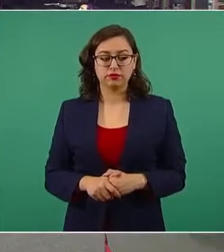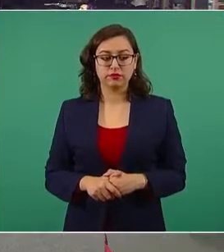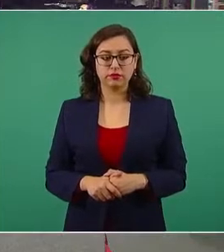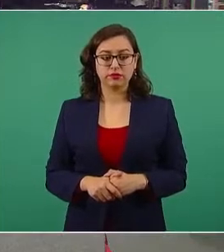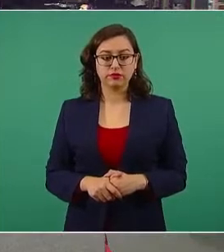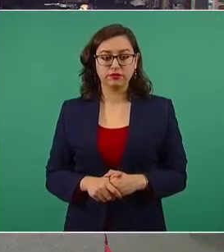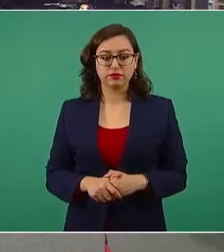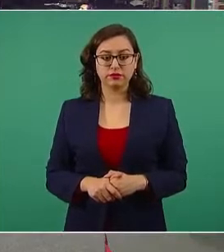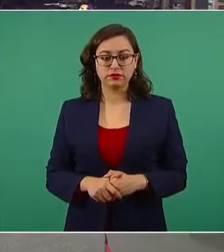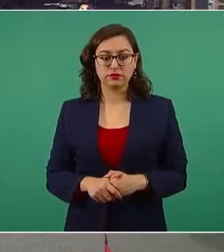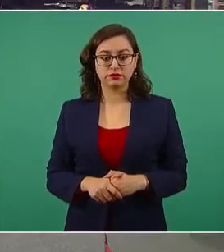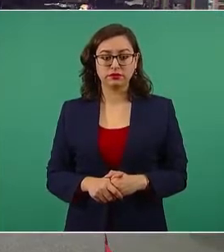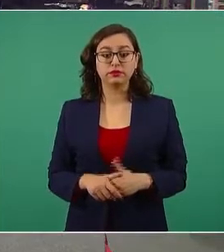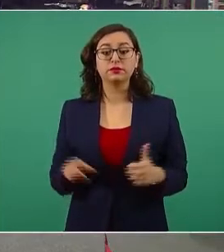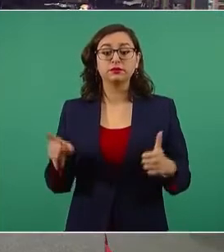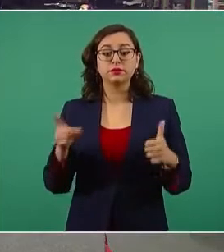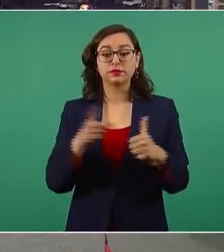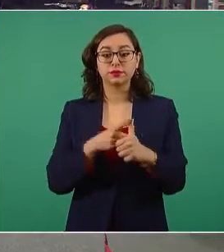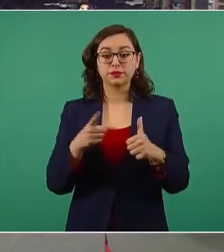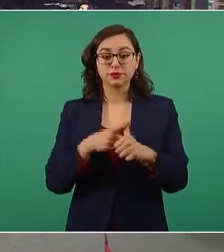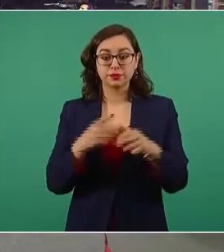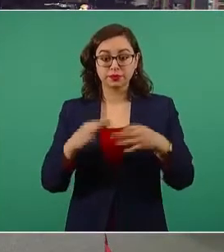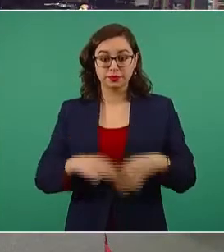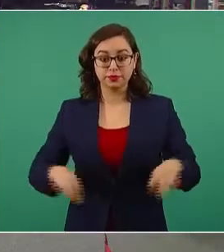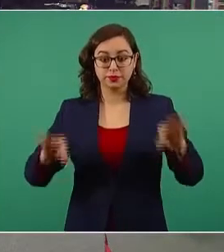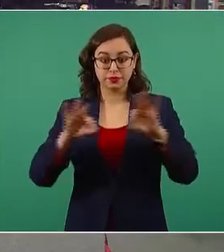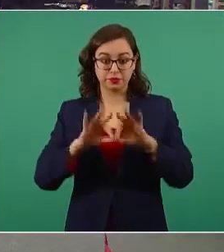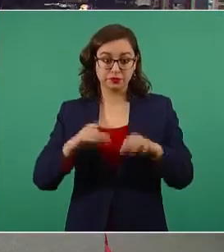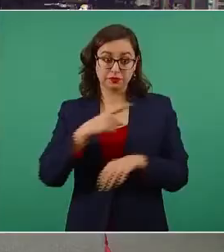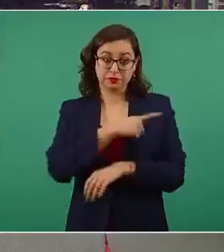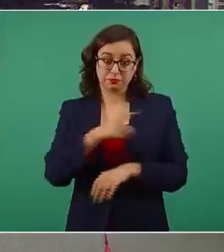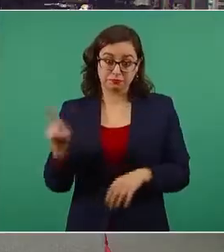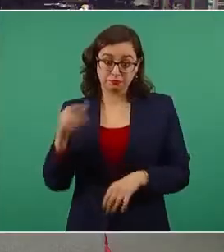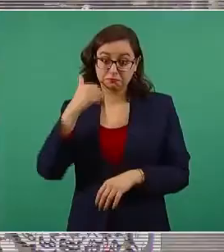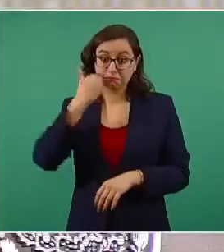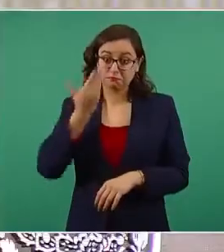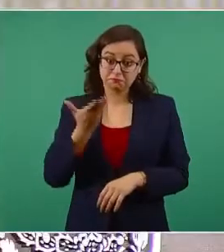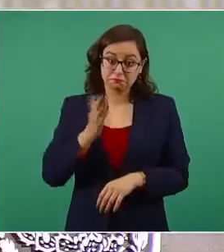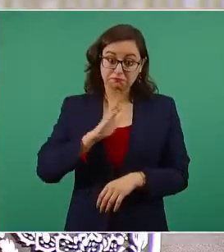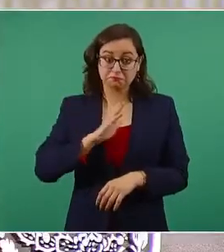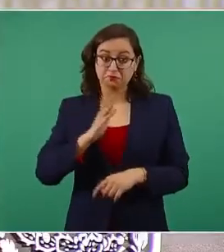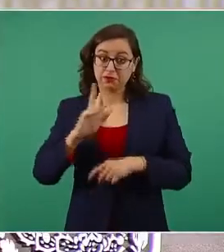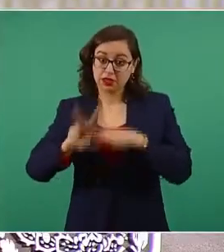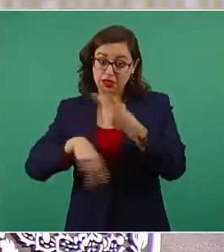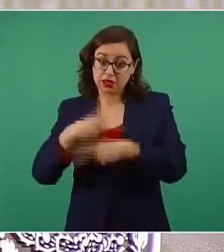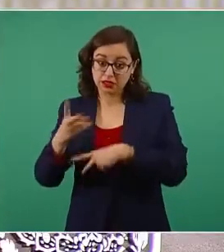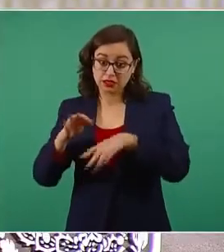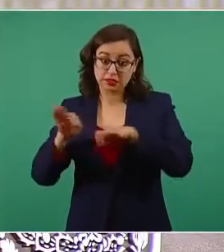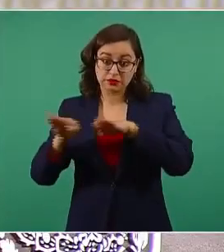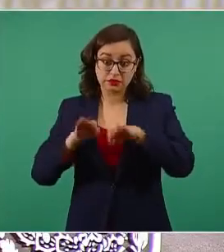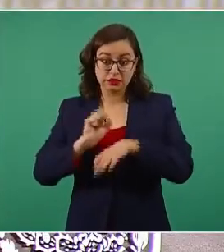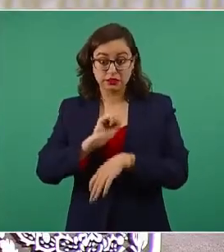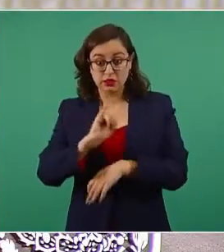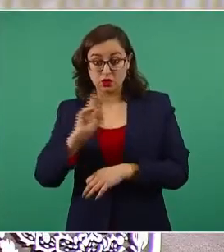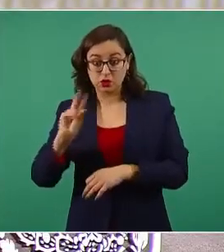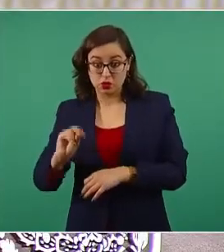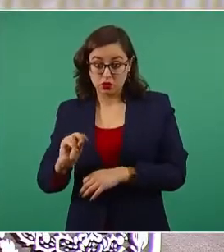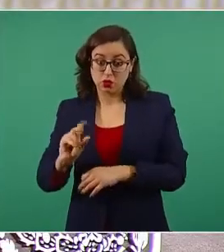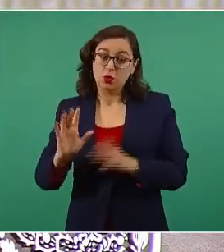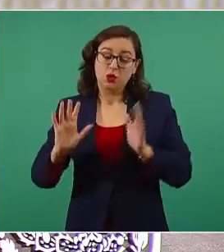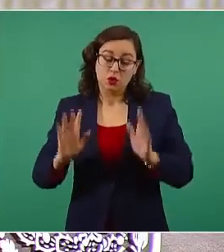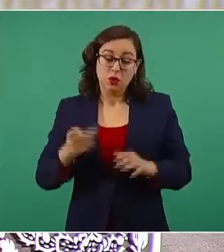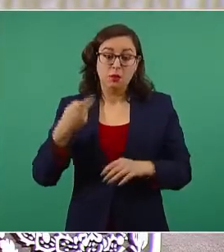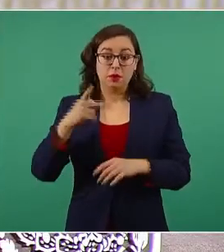Bueno, primera, dejar precisamente claro que es voluntario. Sin embargo, también depende y tiene la facultad